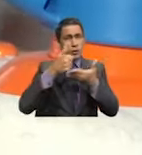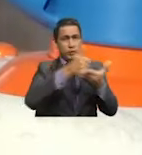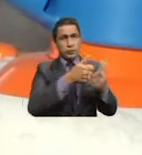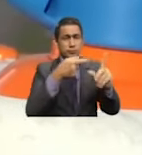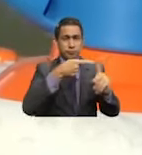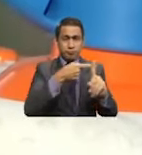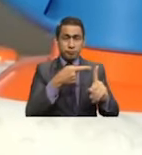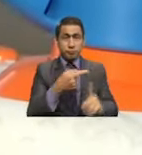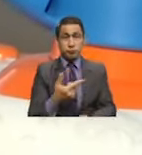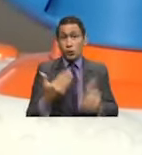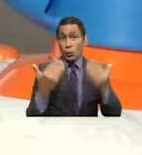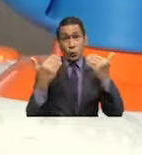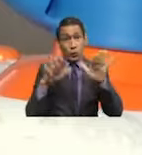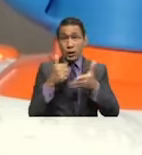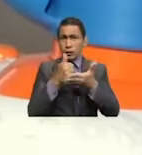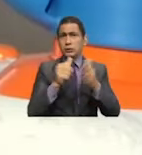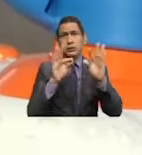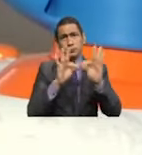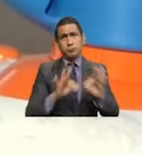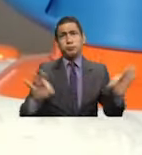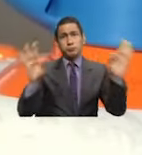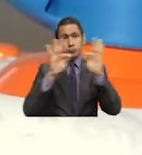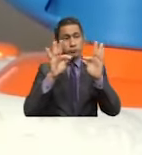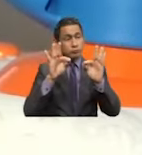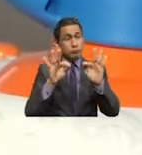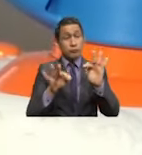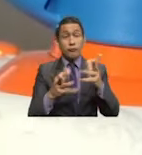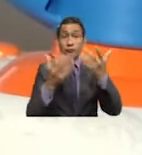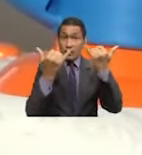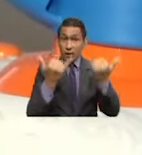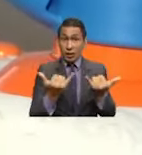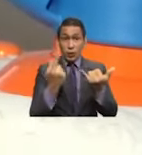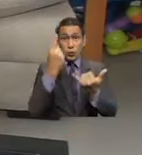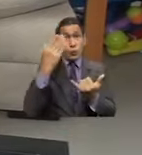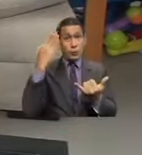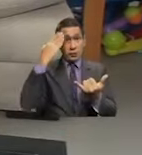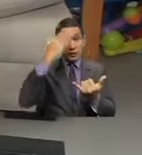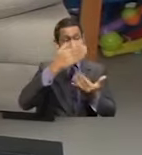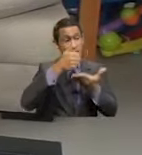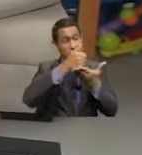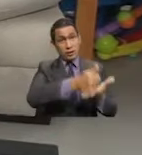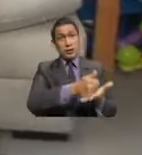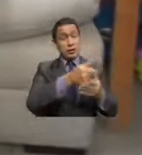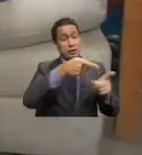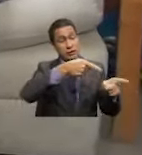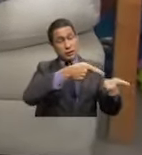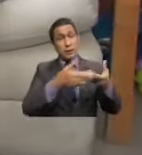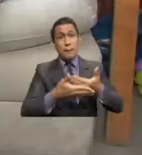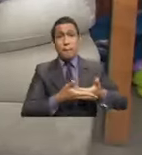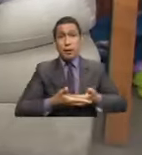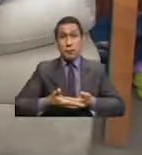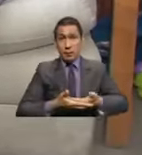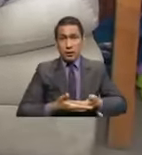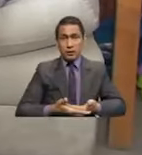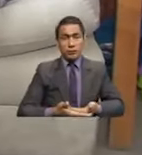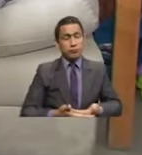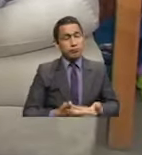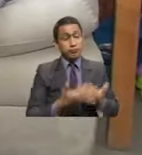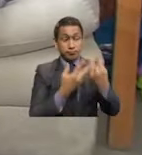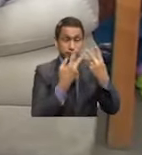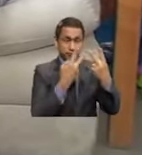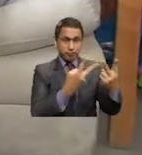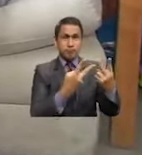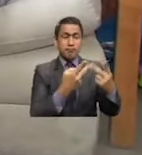099-6149-212. Cualquier ayuda será bienvenida, pues aquí solo hay un fin: tratar de ayudar a esta angelita que lo único que transmite es